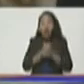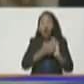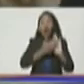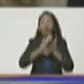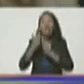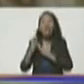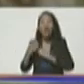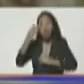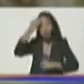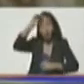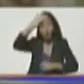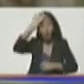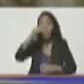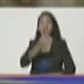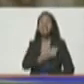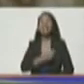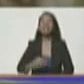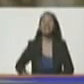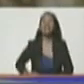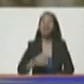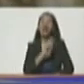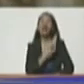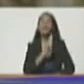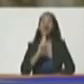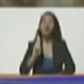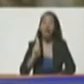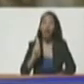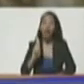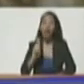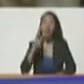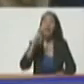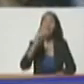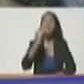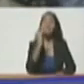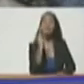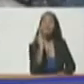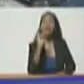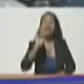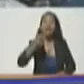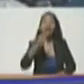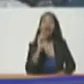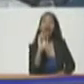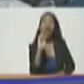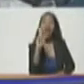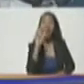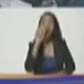Cuba y presidente de la República, Miguel Díaz-Canel Bermúdez,